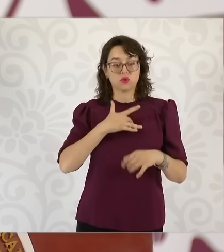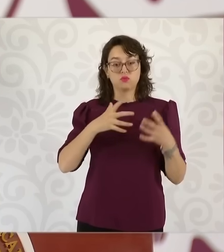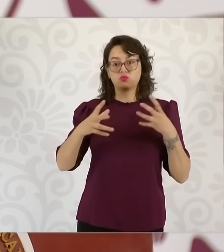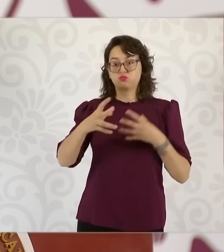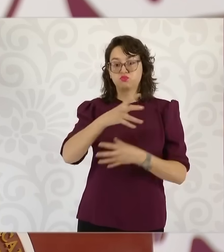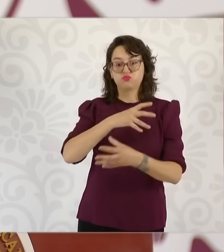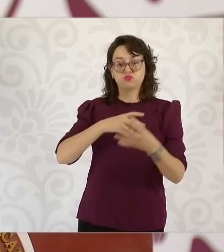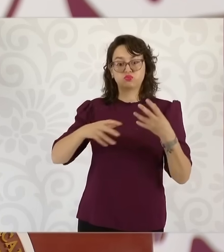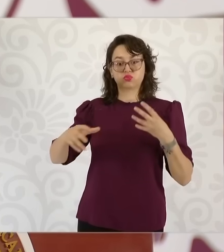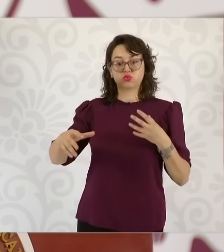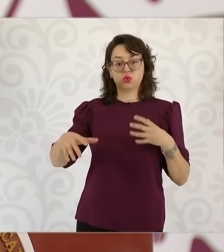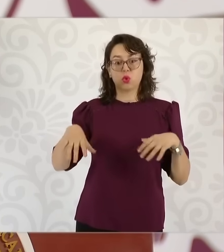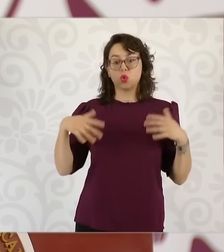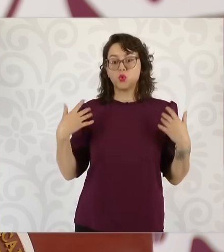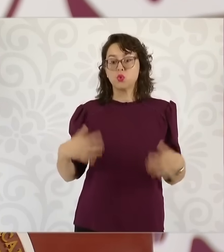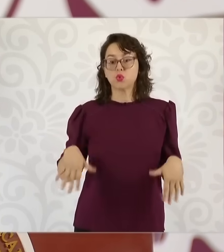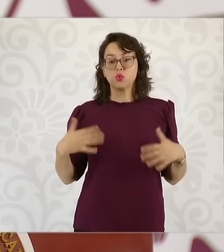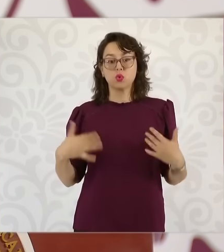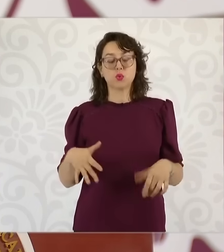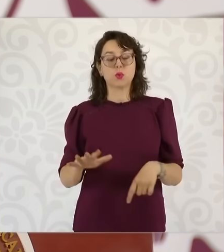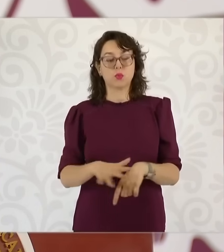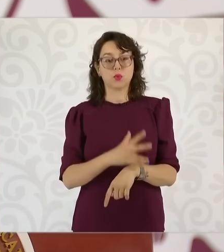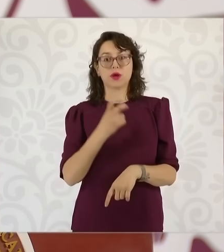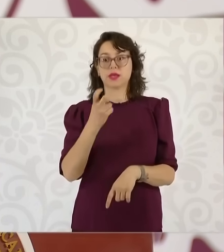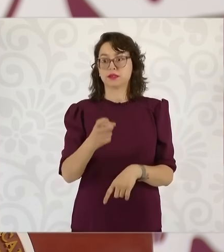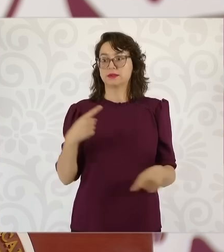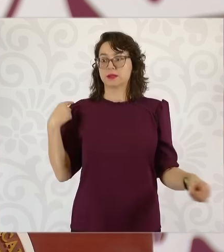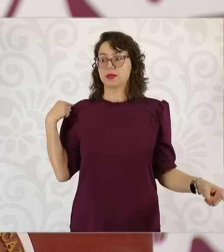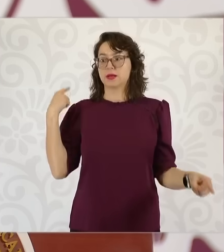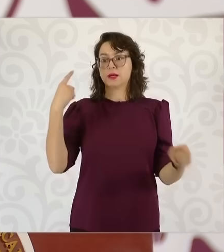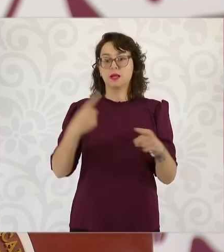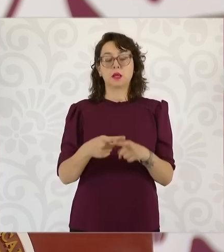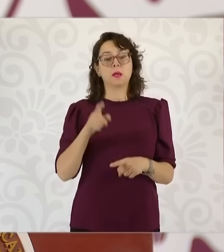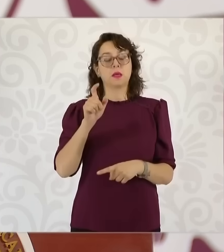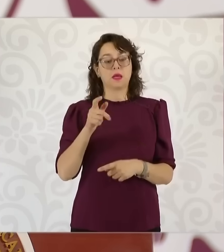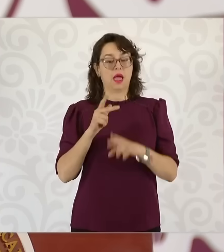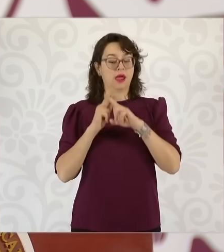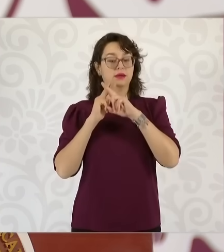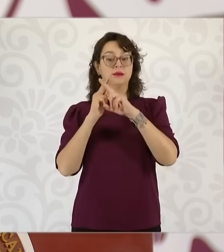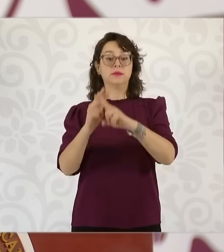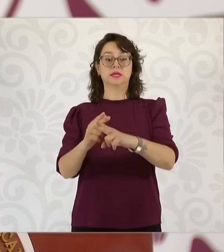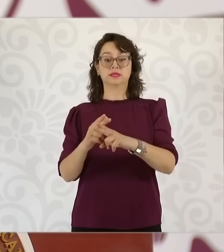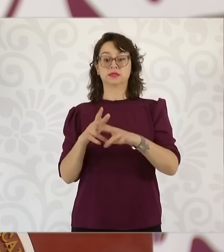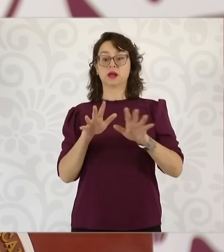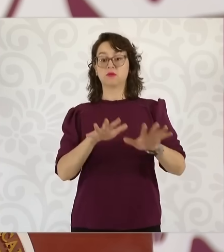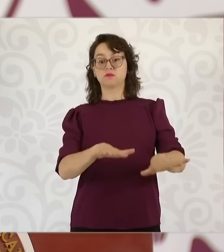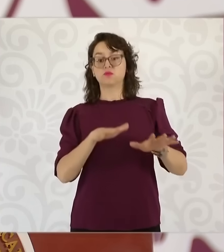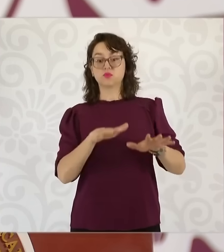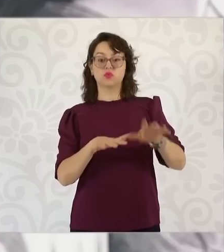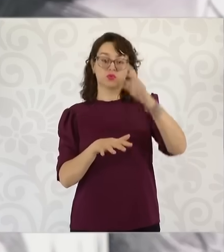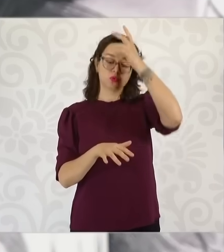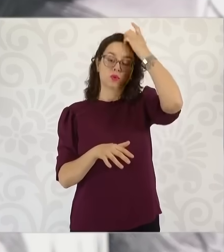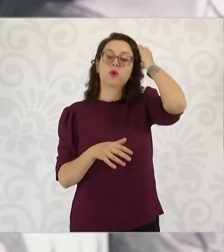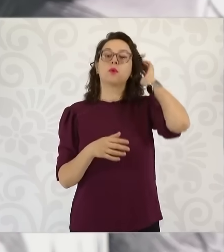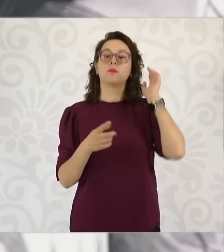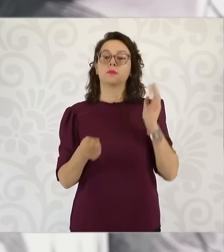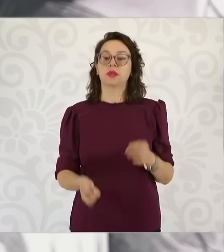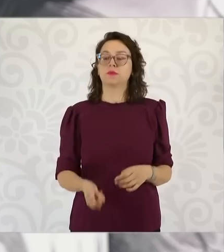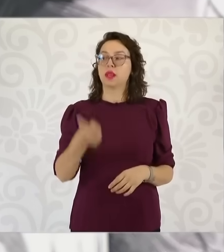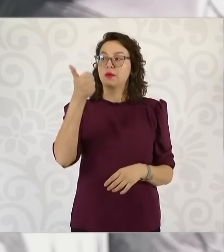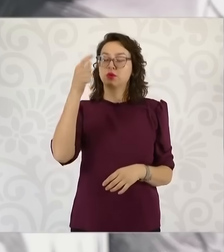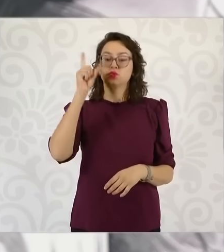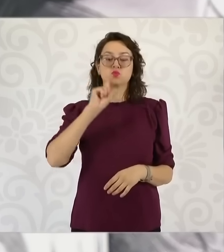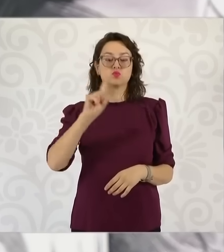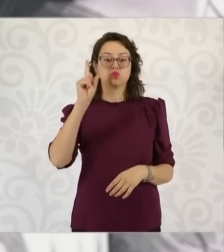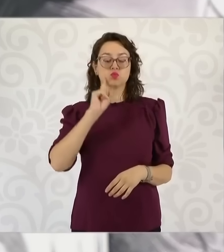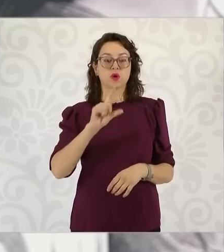al realizarse este aniversario del 20 de noviembre, destacamos este hecho de la primera mujer